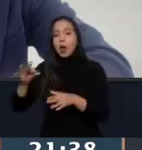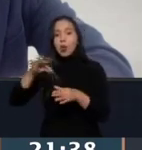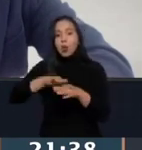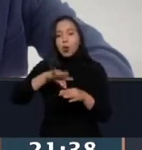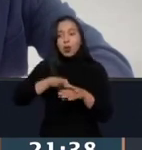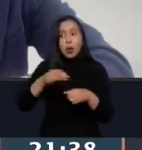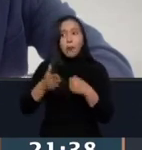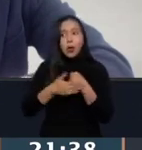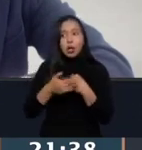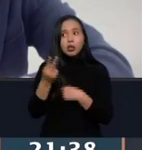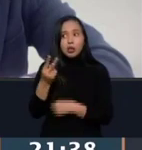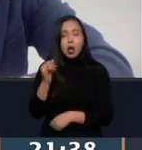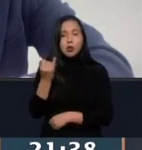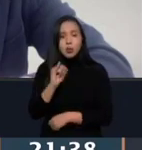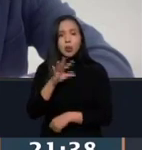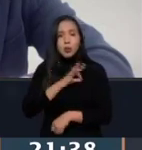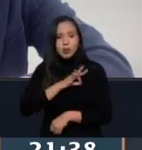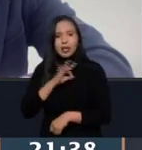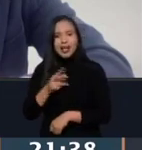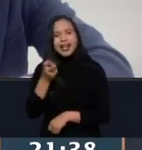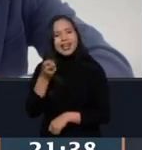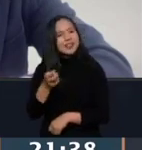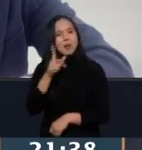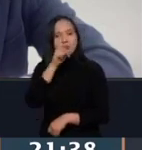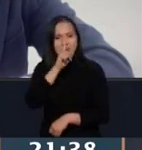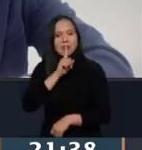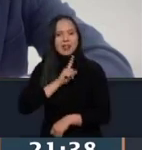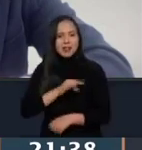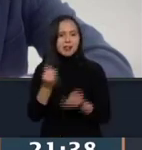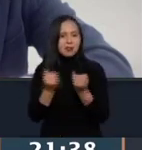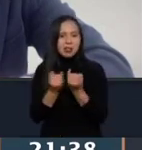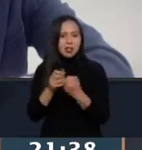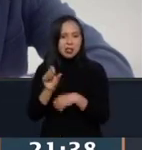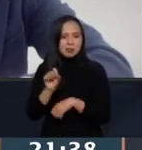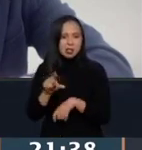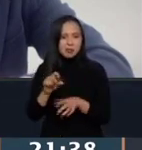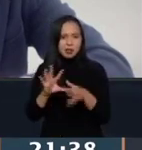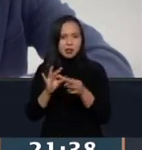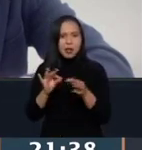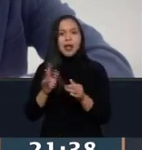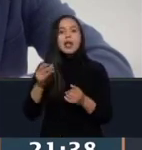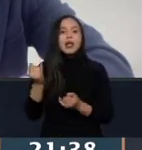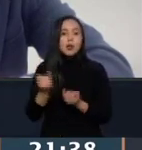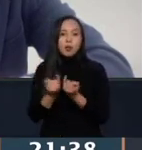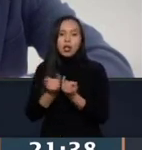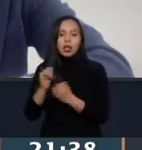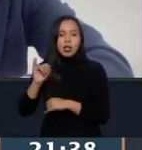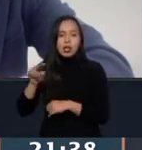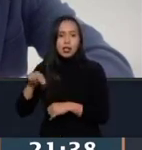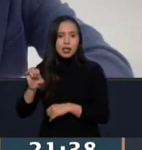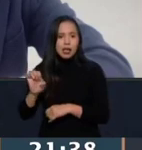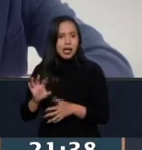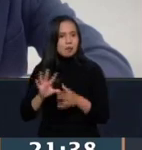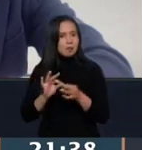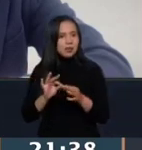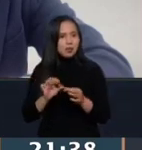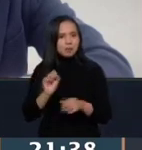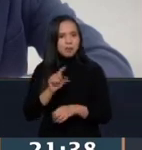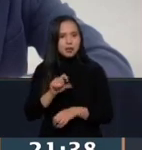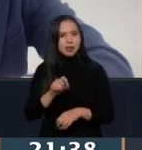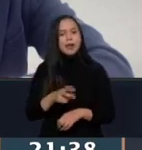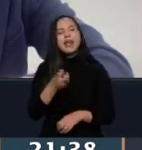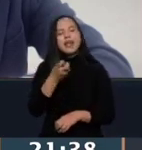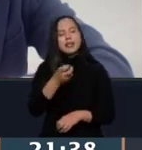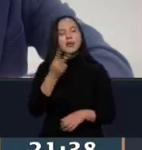2 de junio, algo que también ya desmentiste y que incluso el INE tuvo que salir a desmentir. Y también creo que sí valdría la pena que fueran un poco